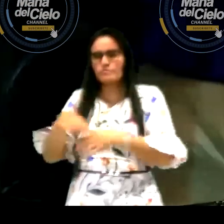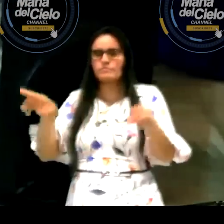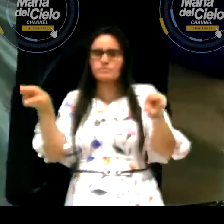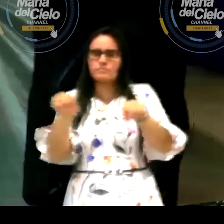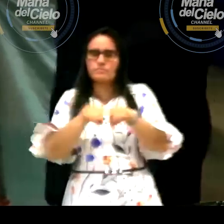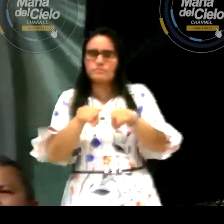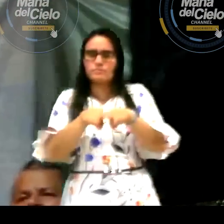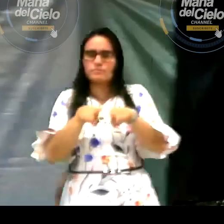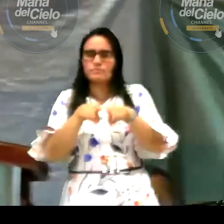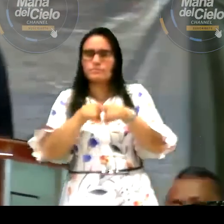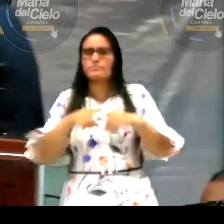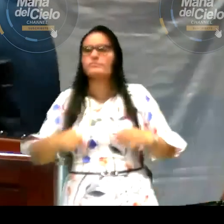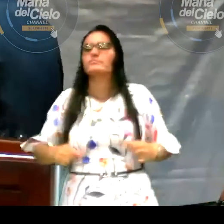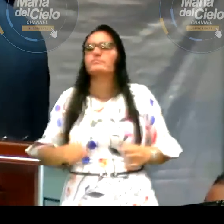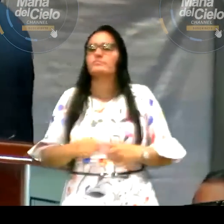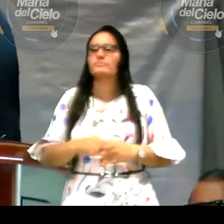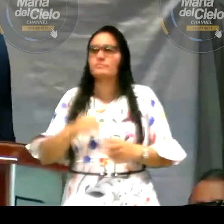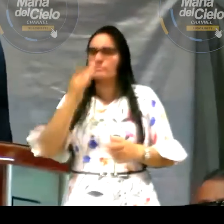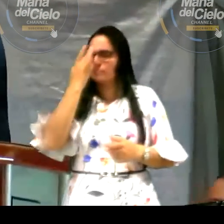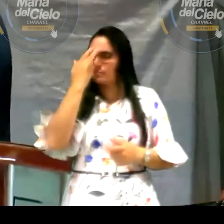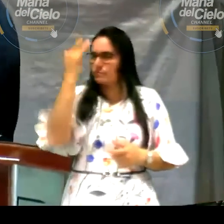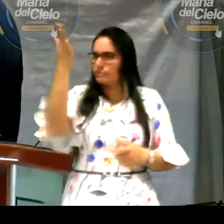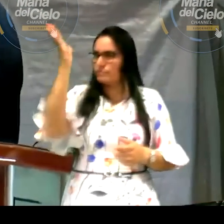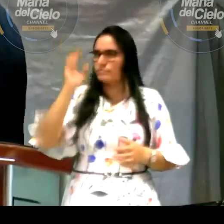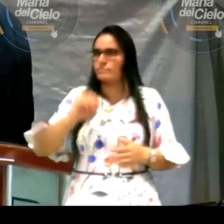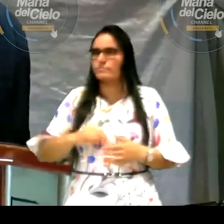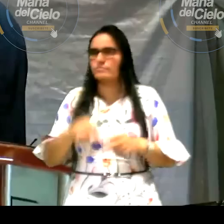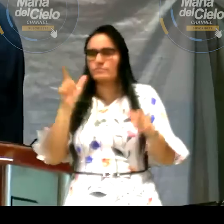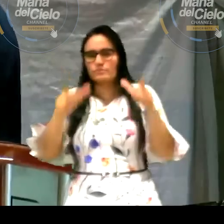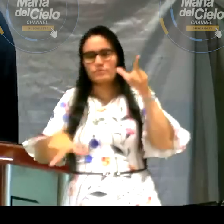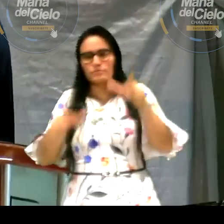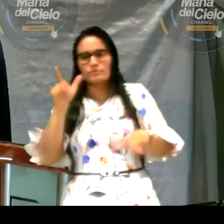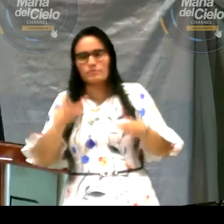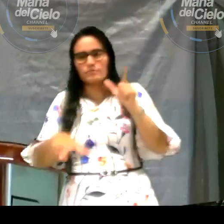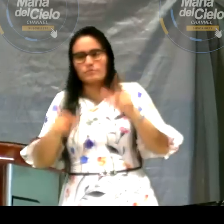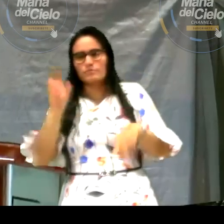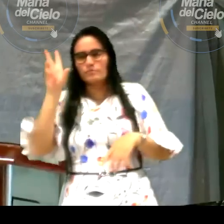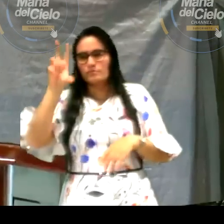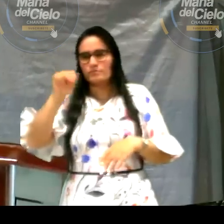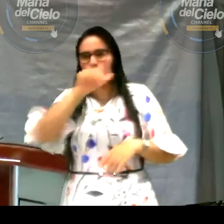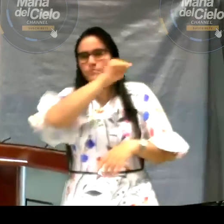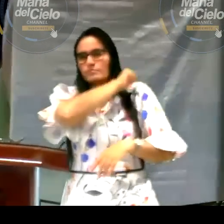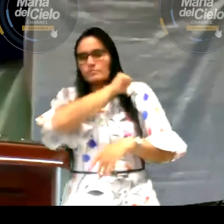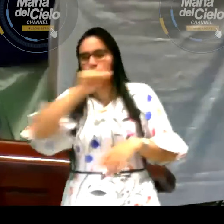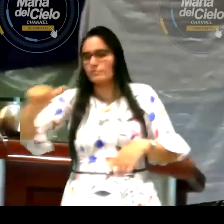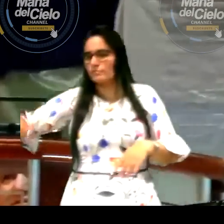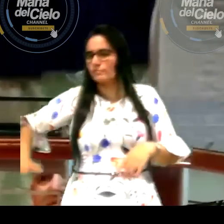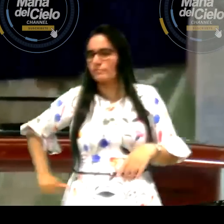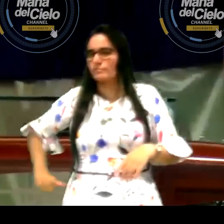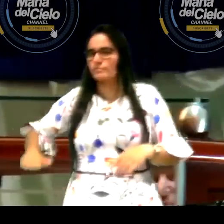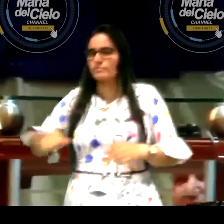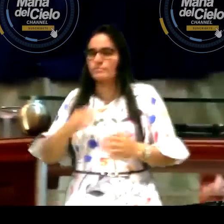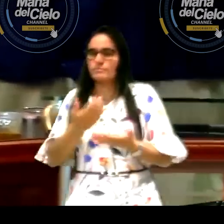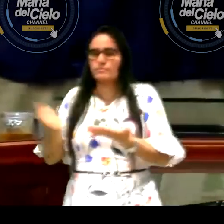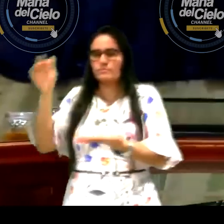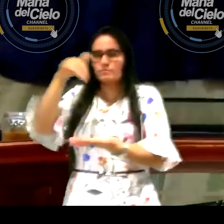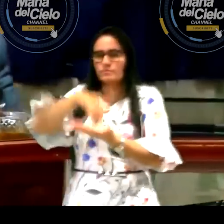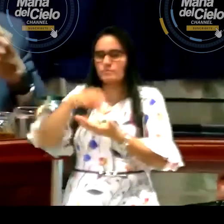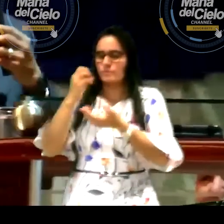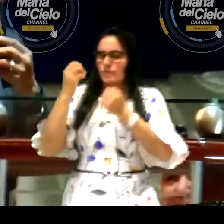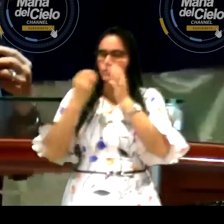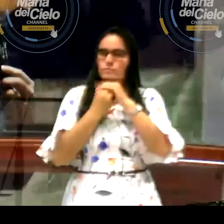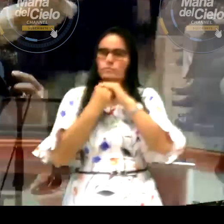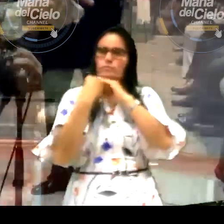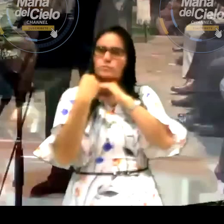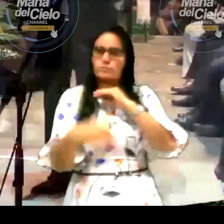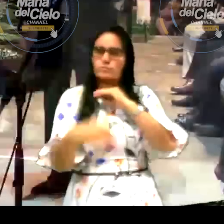no me hicieron. Porque han creído es en los hombres, no en el Señor. Pero hoy se les va a ir la amargura para siempre, porque Jesús